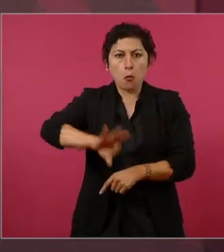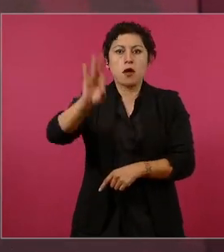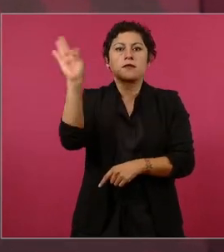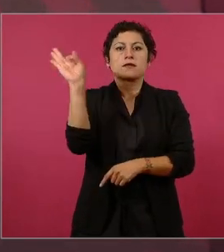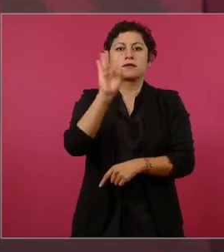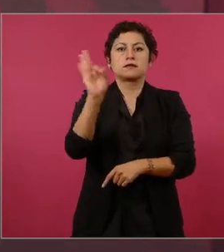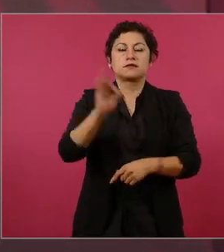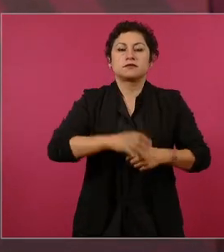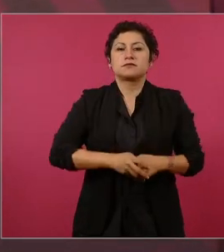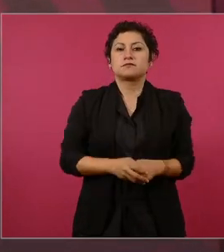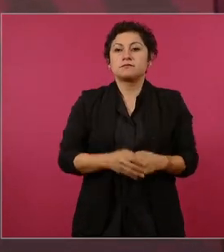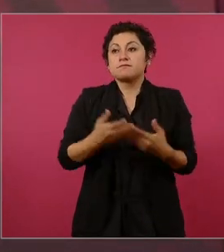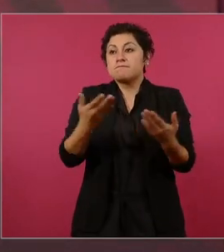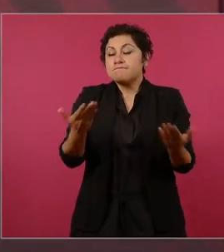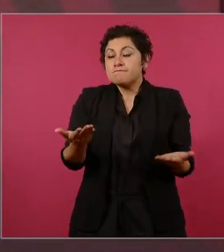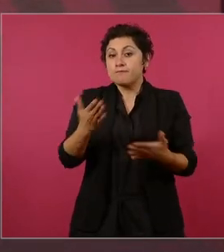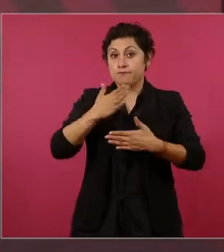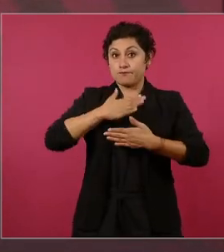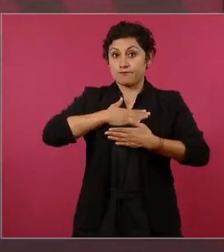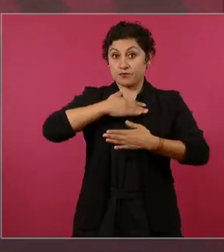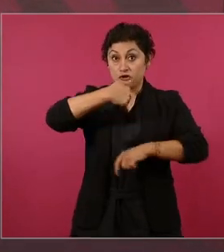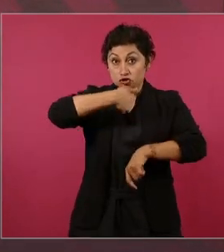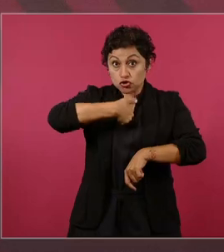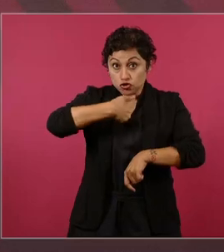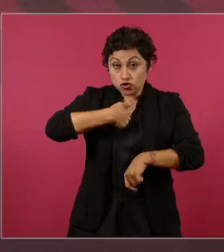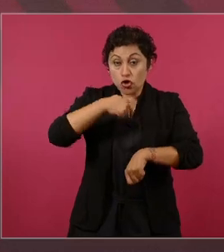Yo ya no puedo hacerlo,